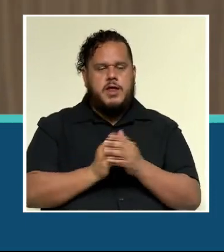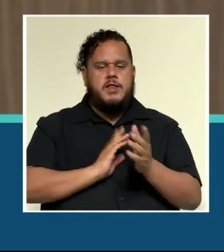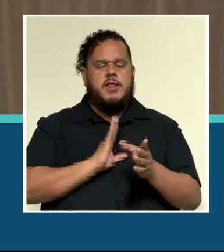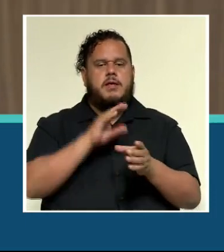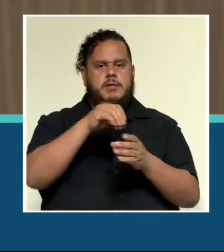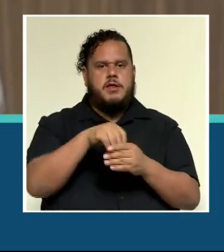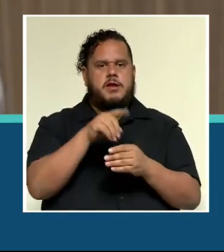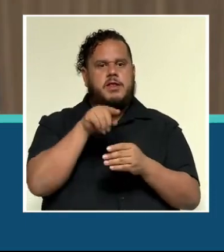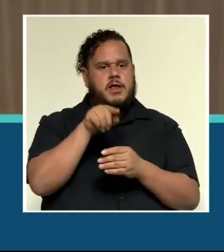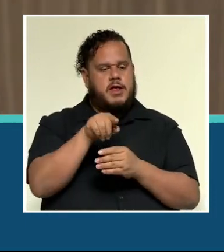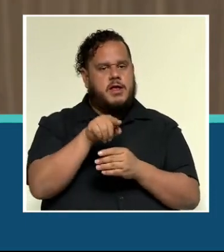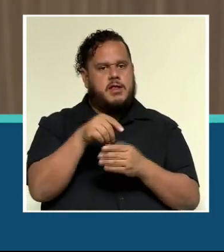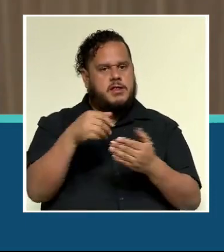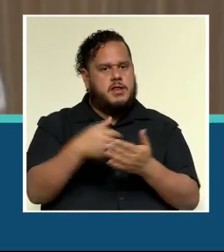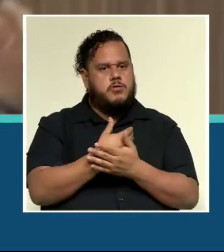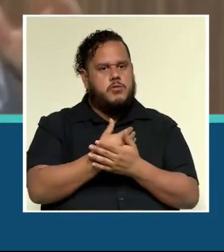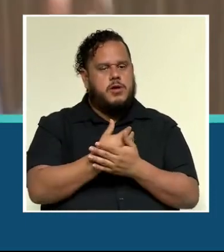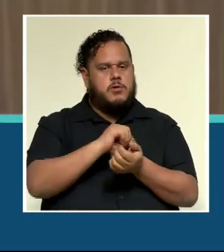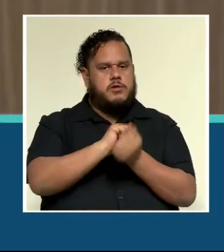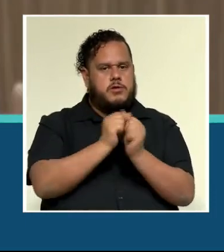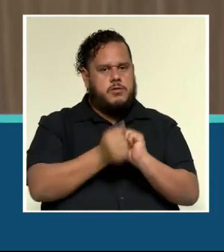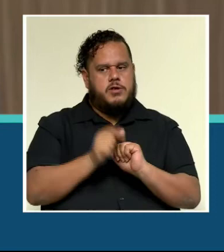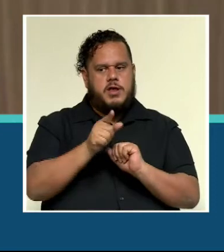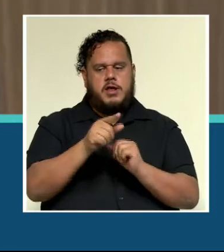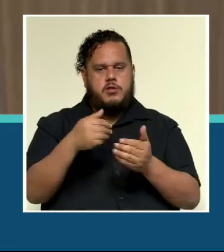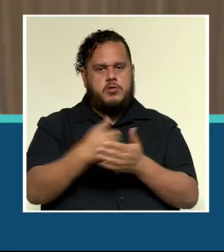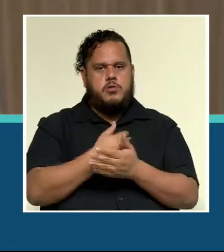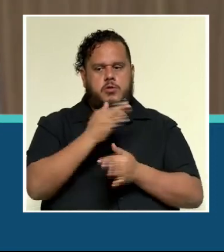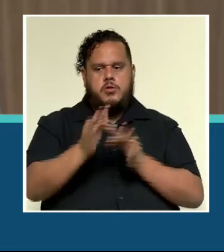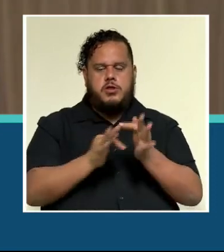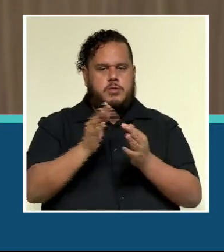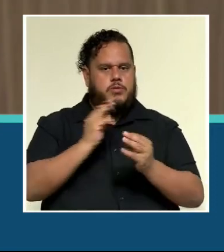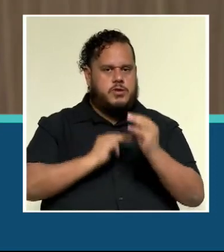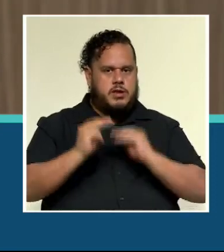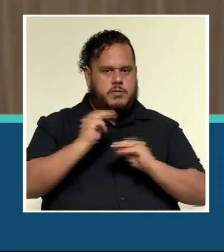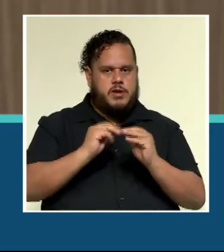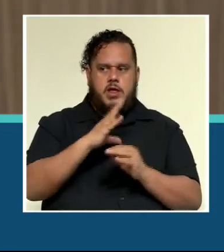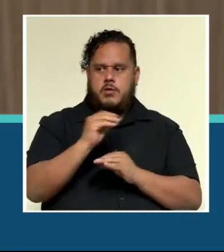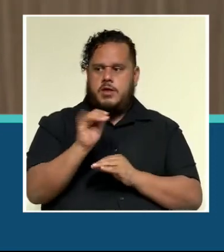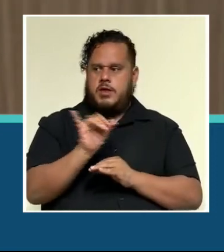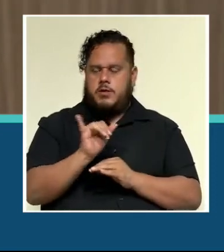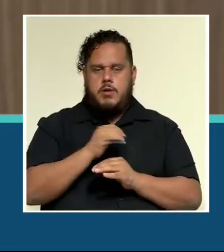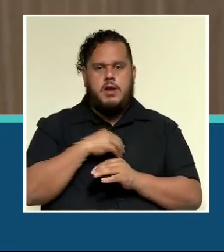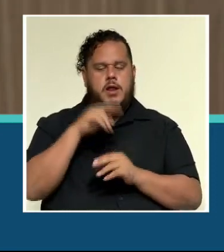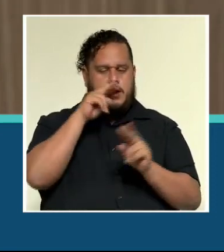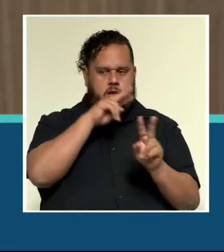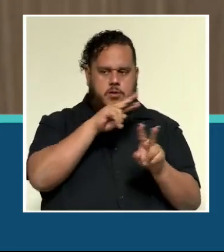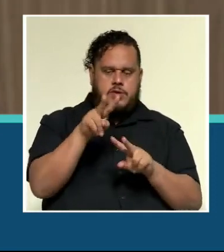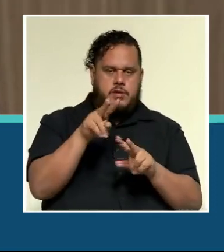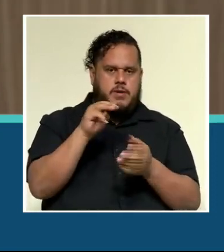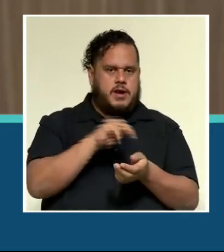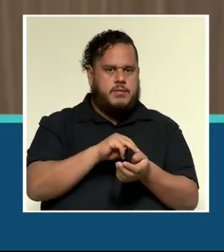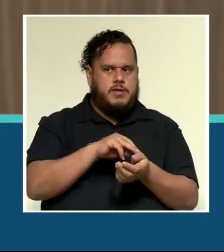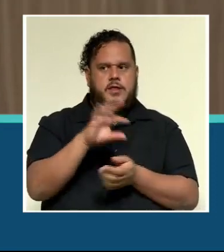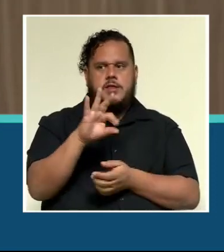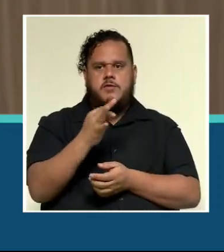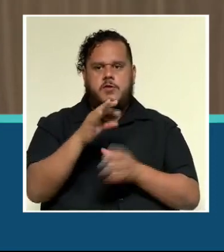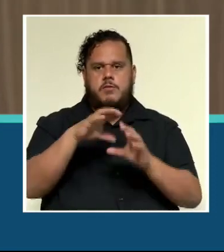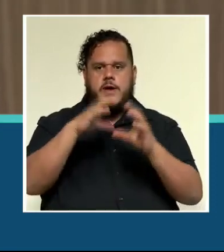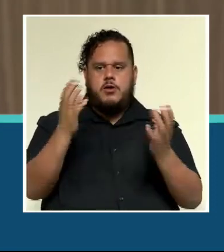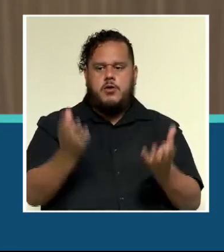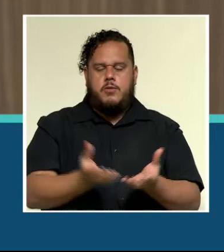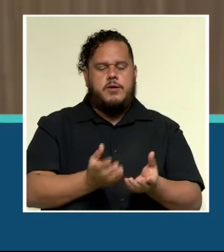en estas nuevas reformas, en estos nuevos tipos de mercado y también en observar la medicina de manera